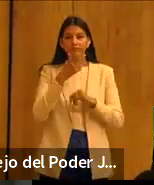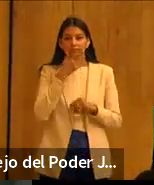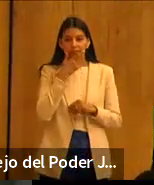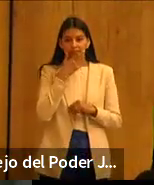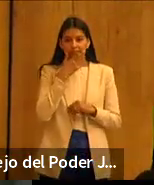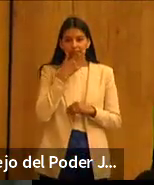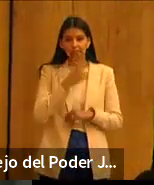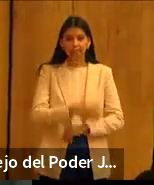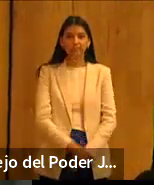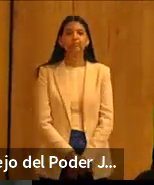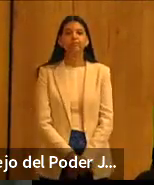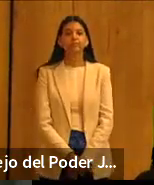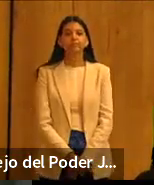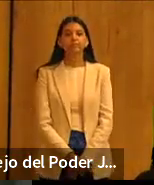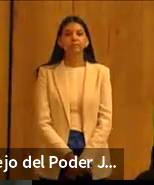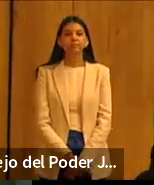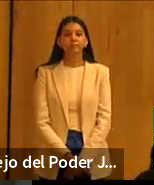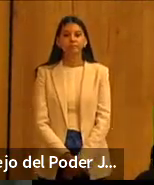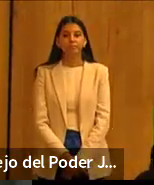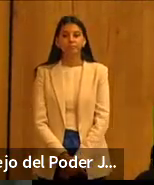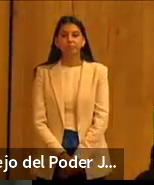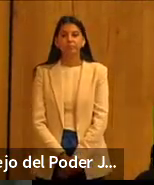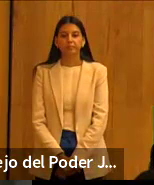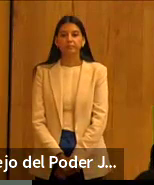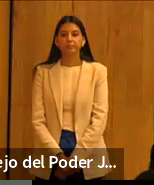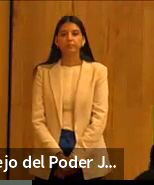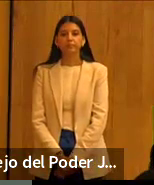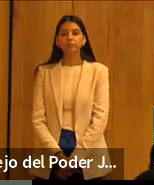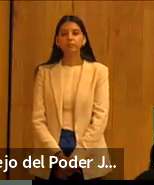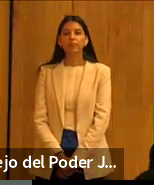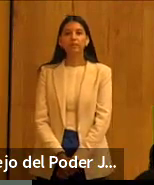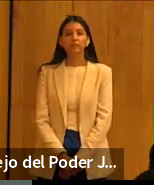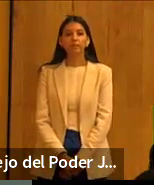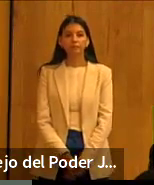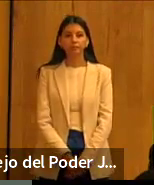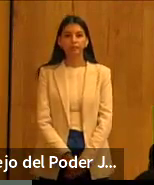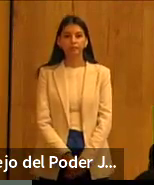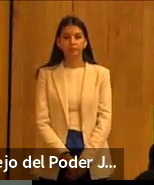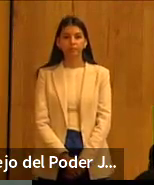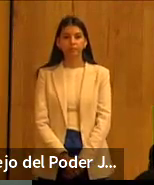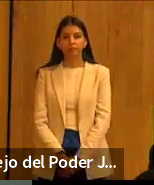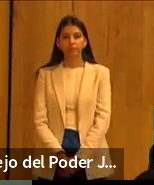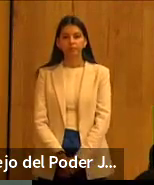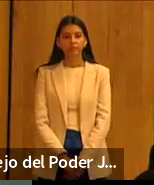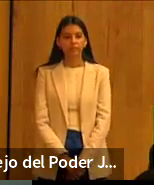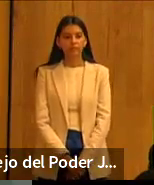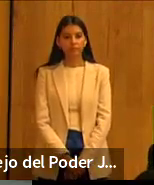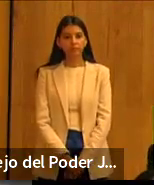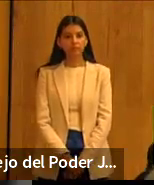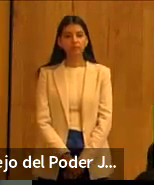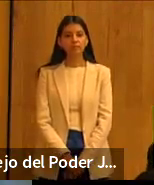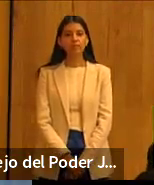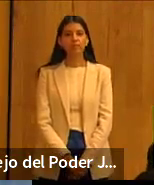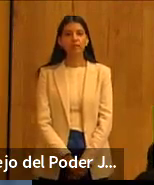Dark clouds gather and fill the sky. Don't know how